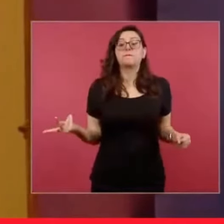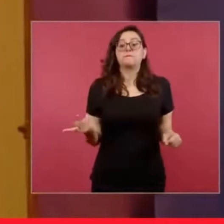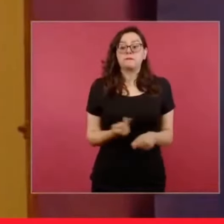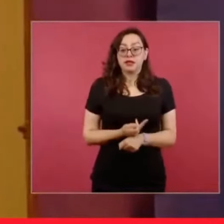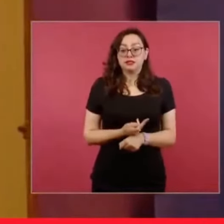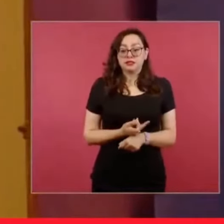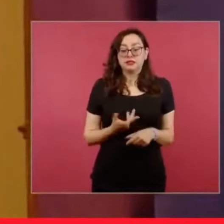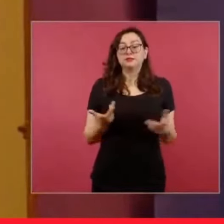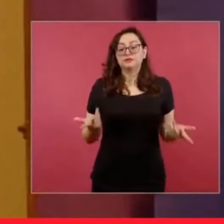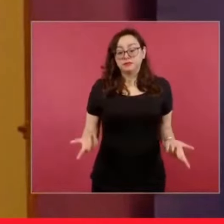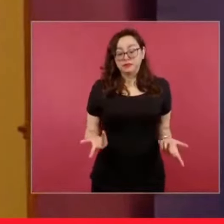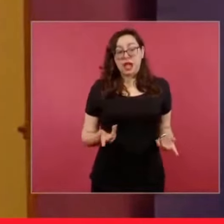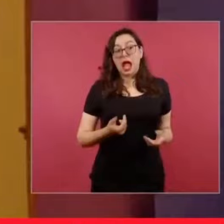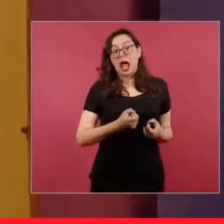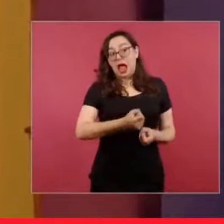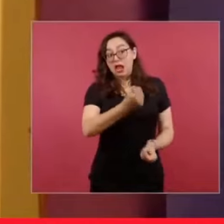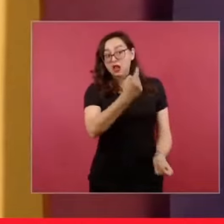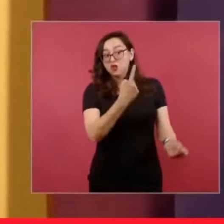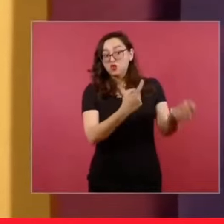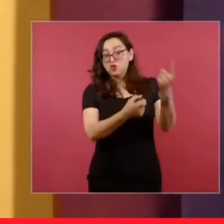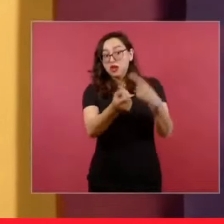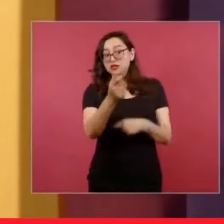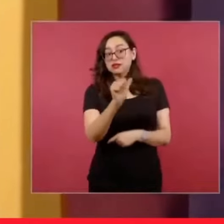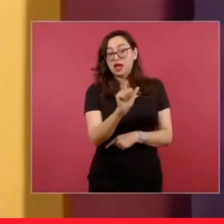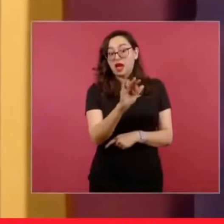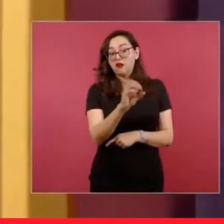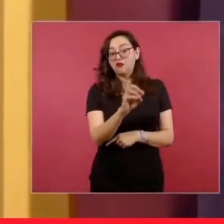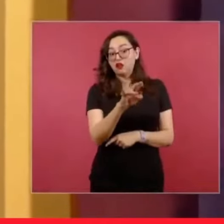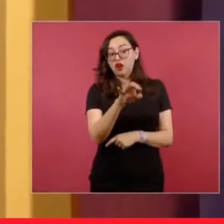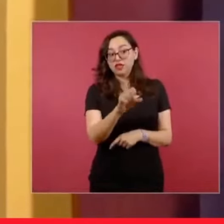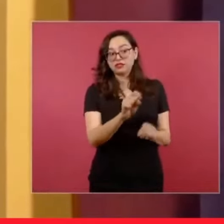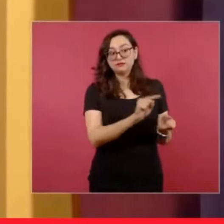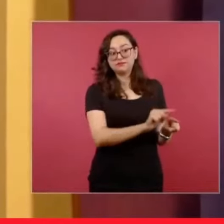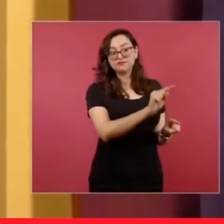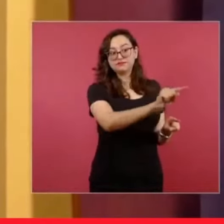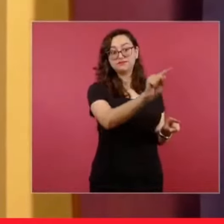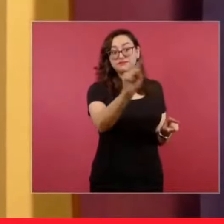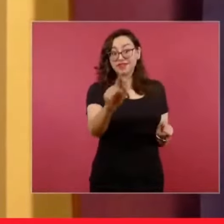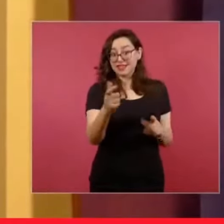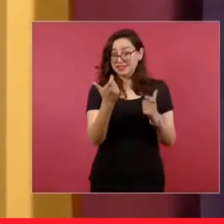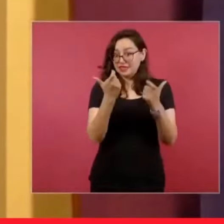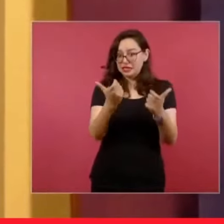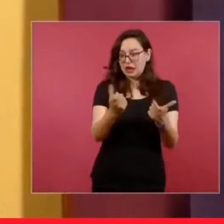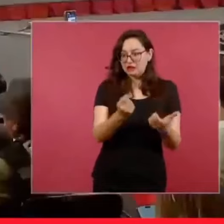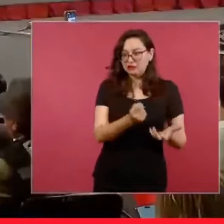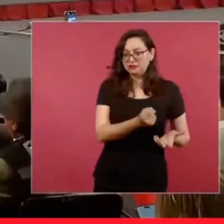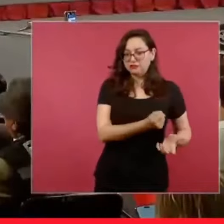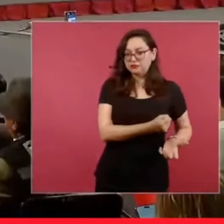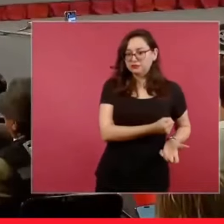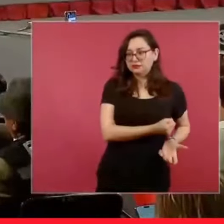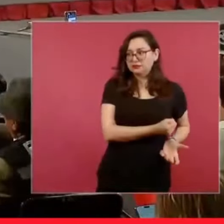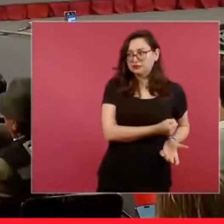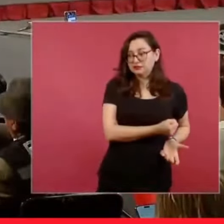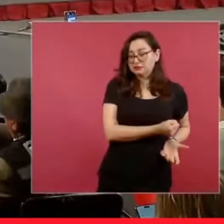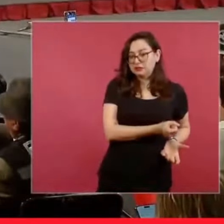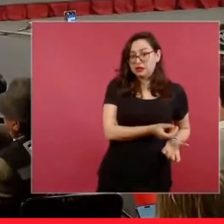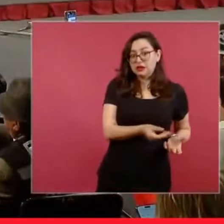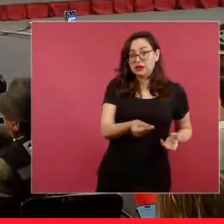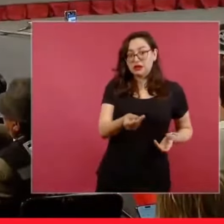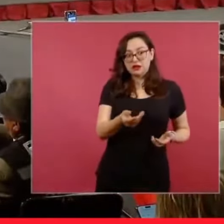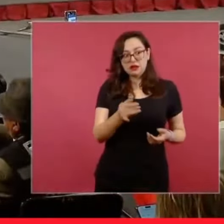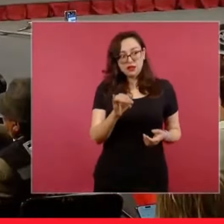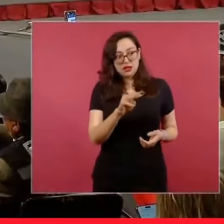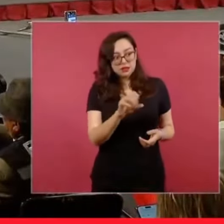regresando la totalidad de de los de los recursos y los recursos para financiar incluso la fob ha señalado